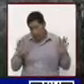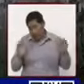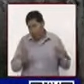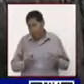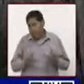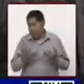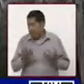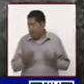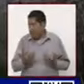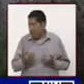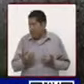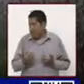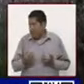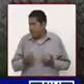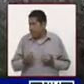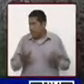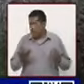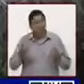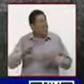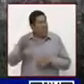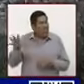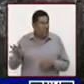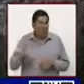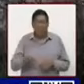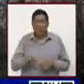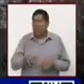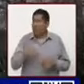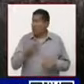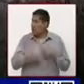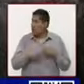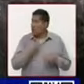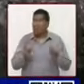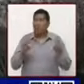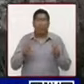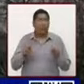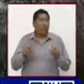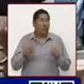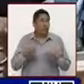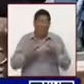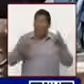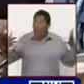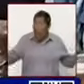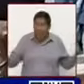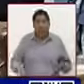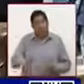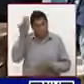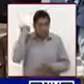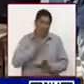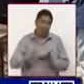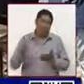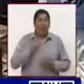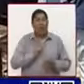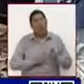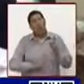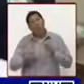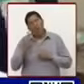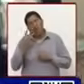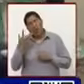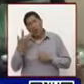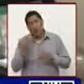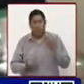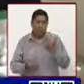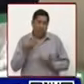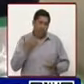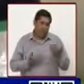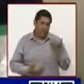habrían todavía, estarían en ese momento sofocándose, pero no es la magnitud de la semana pasada. Algunos, creo, uno o dos